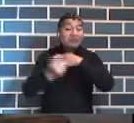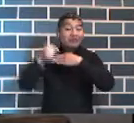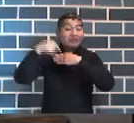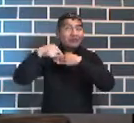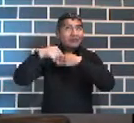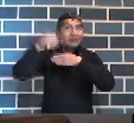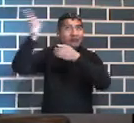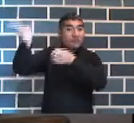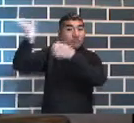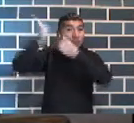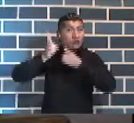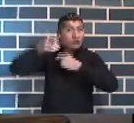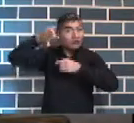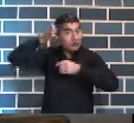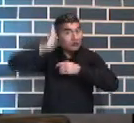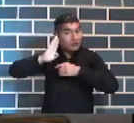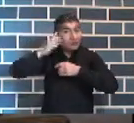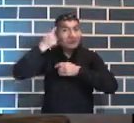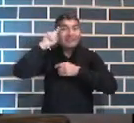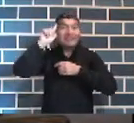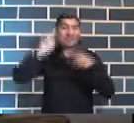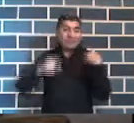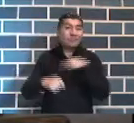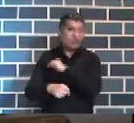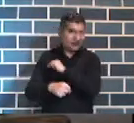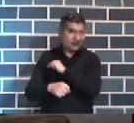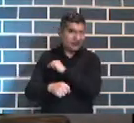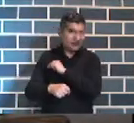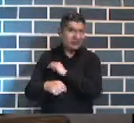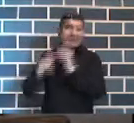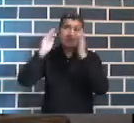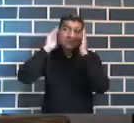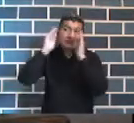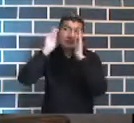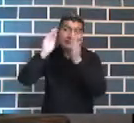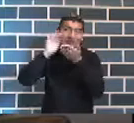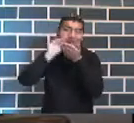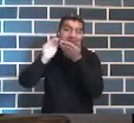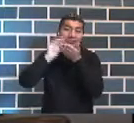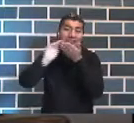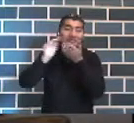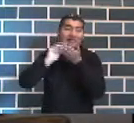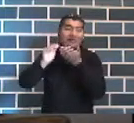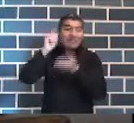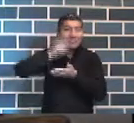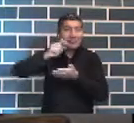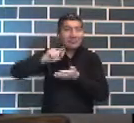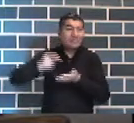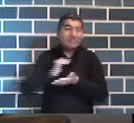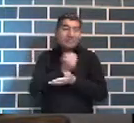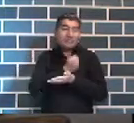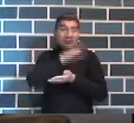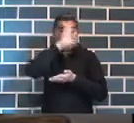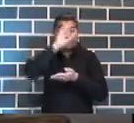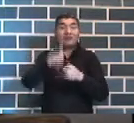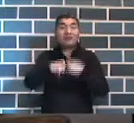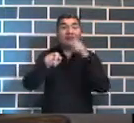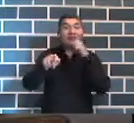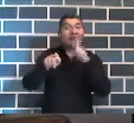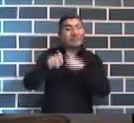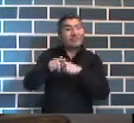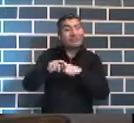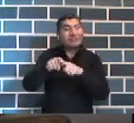dios y es para nosotros atender con misericordia las necesidades de nuestros hermanos ese